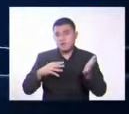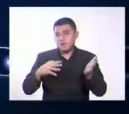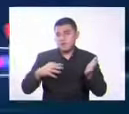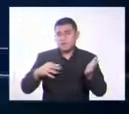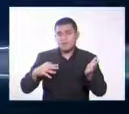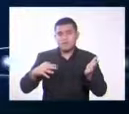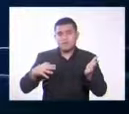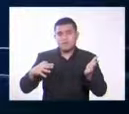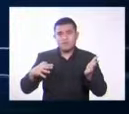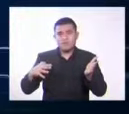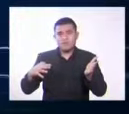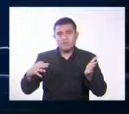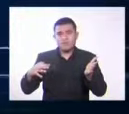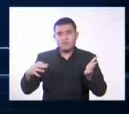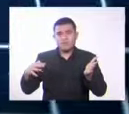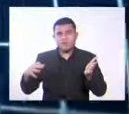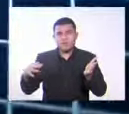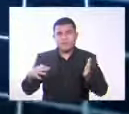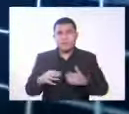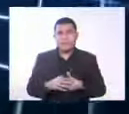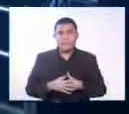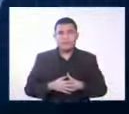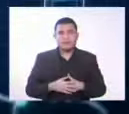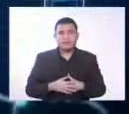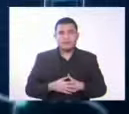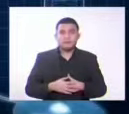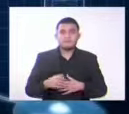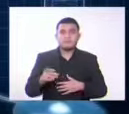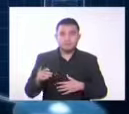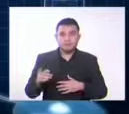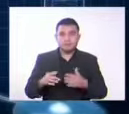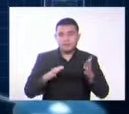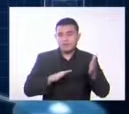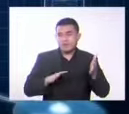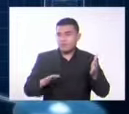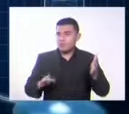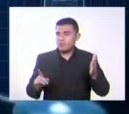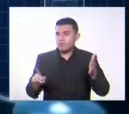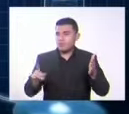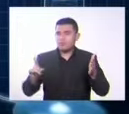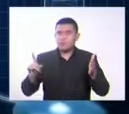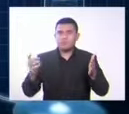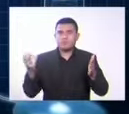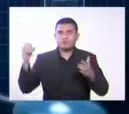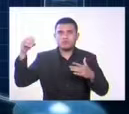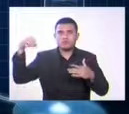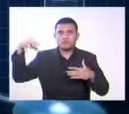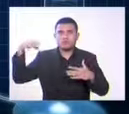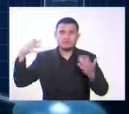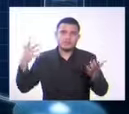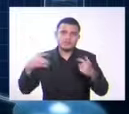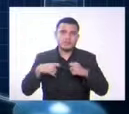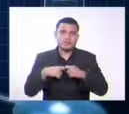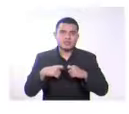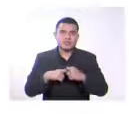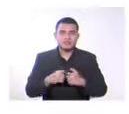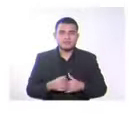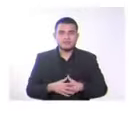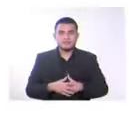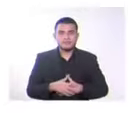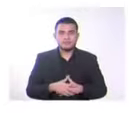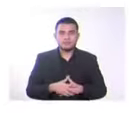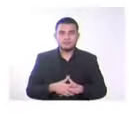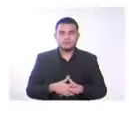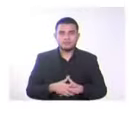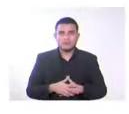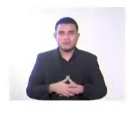celda viajando por un cable conectado. Este fluir de electrones es lo que llamamos electricidad.